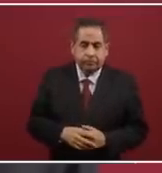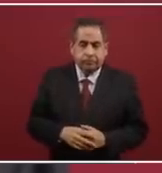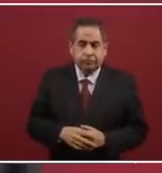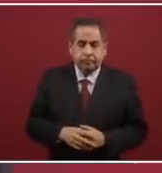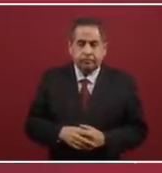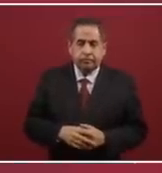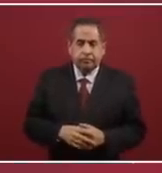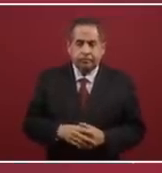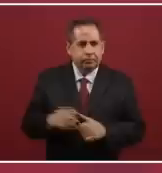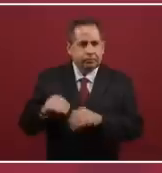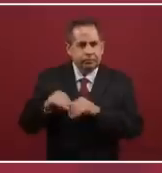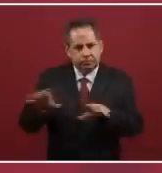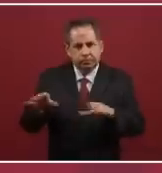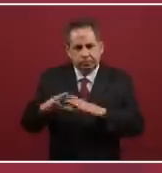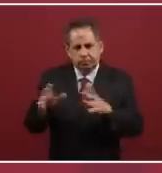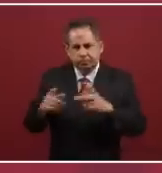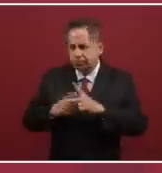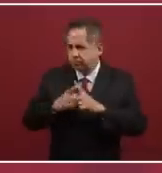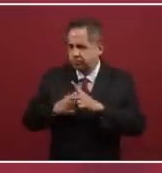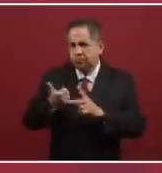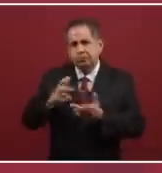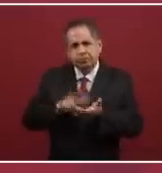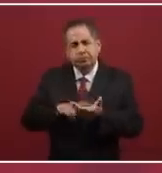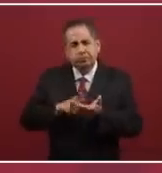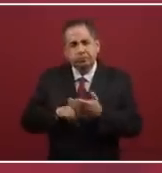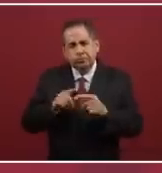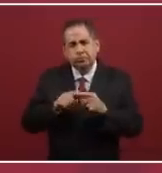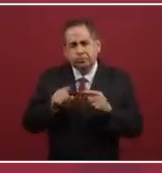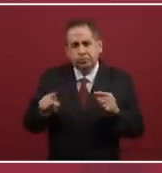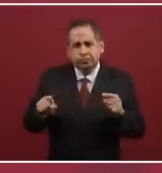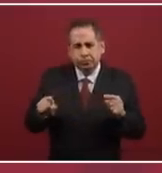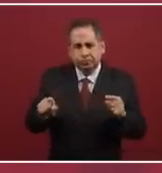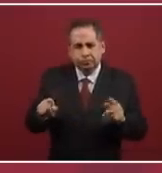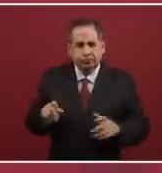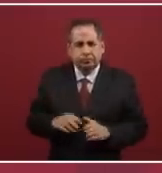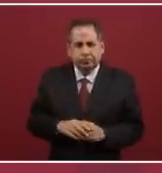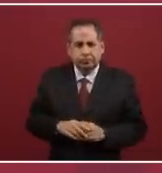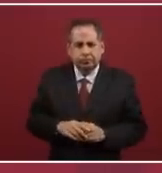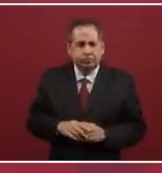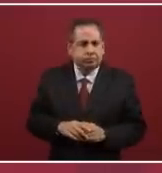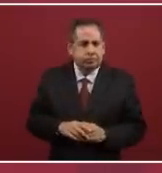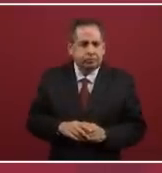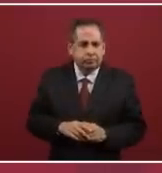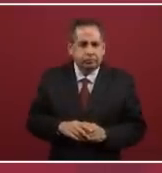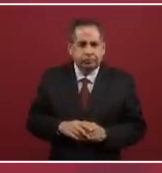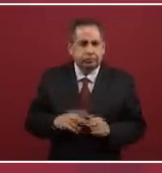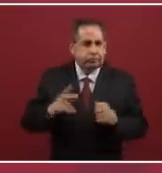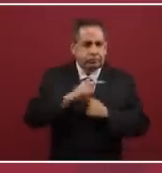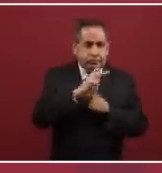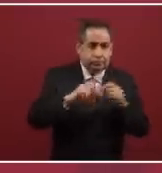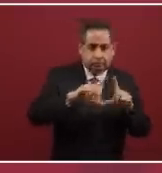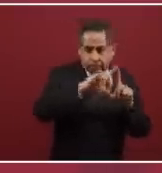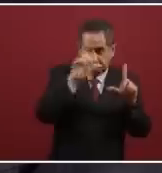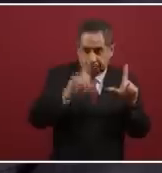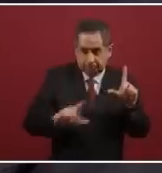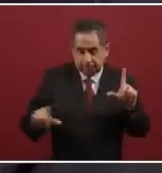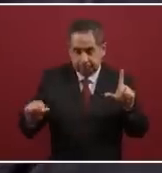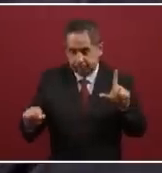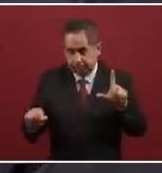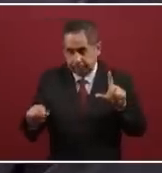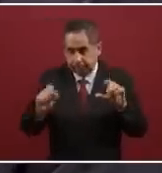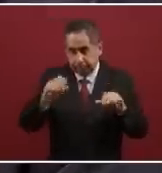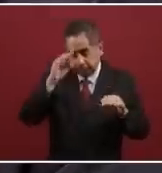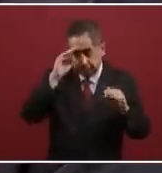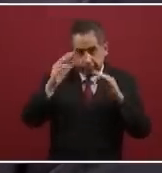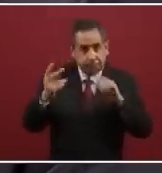porque aquí se da a conocer el precio de la gasolina en el país sin tomar en cuenta